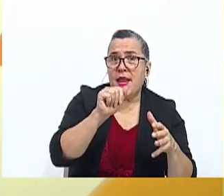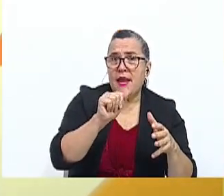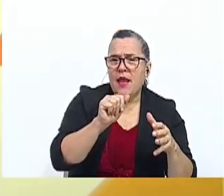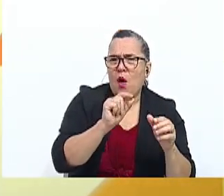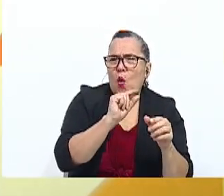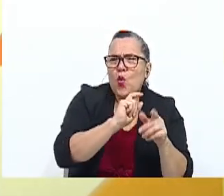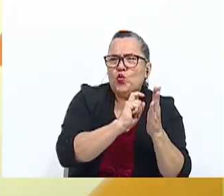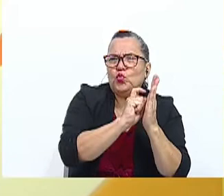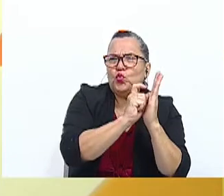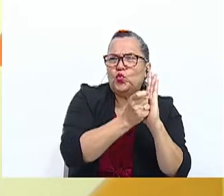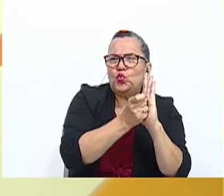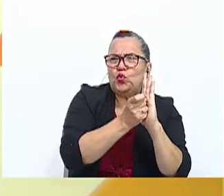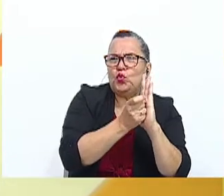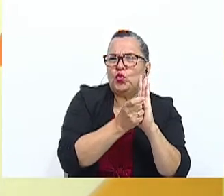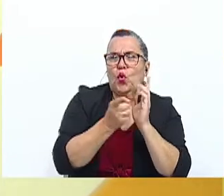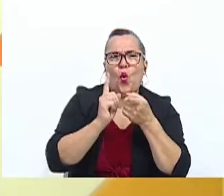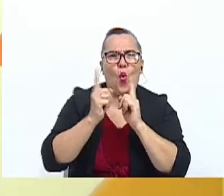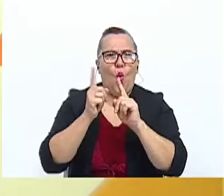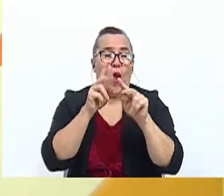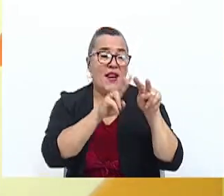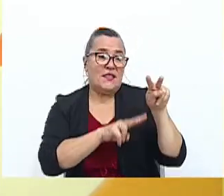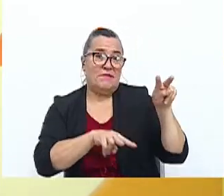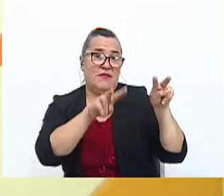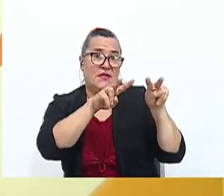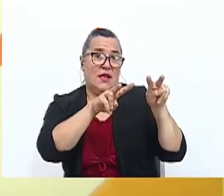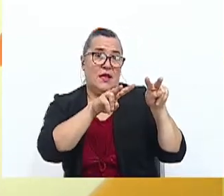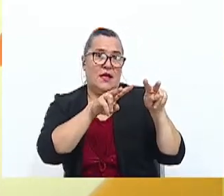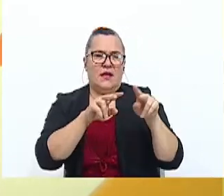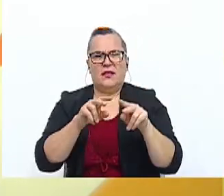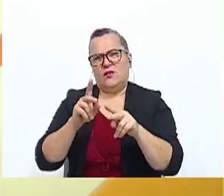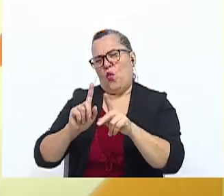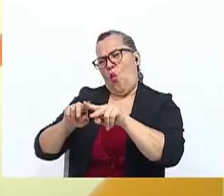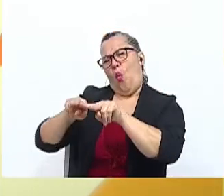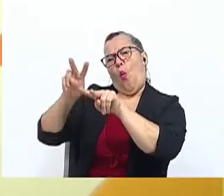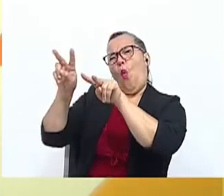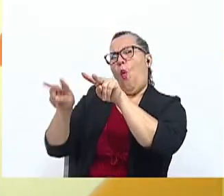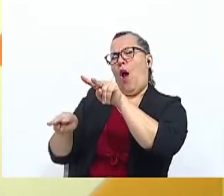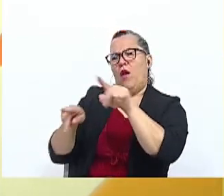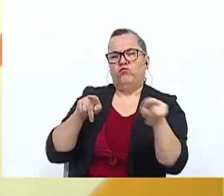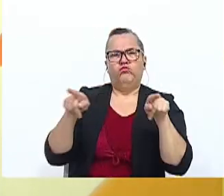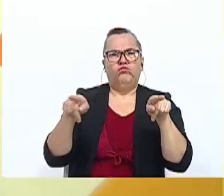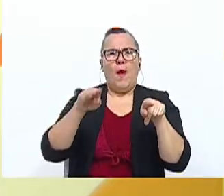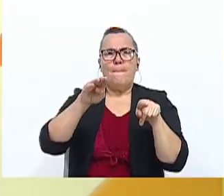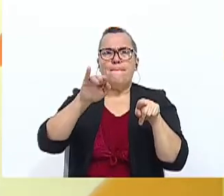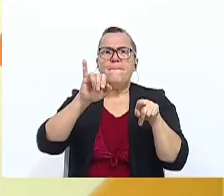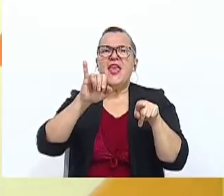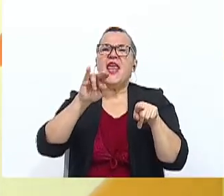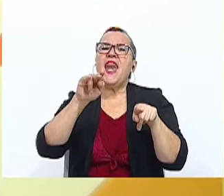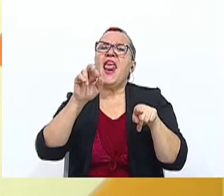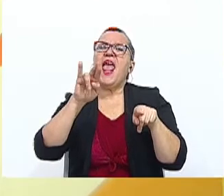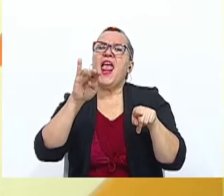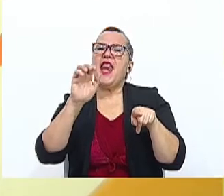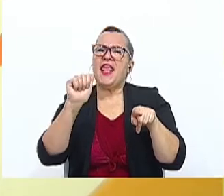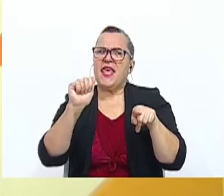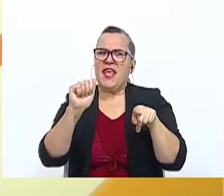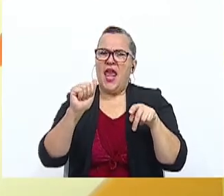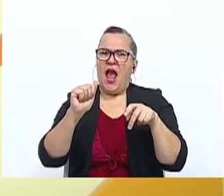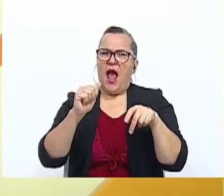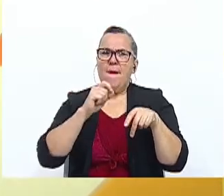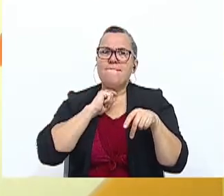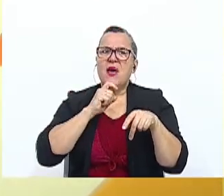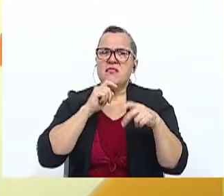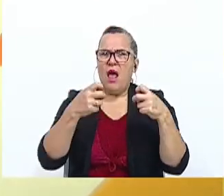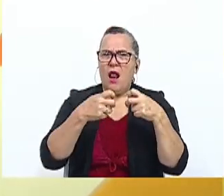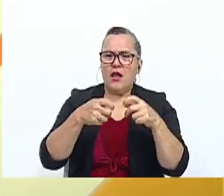¿Y cuáles son esas ventajas y desventajas de la minería metálica? Si ya conocen algunas, pueden